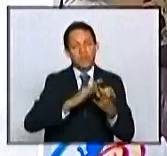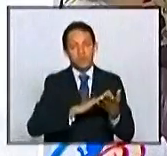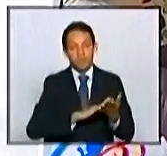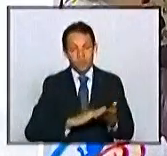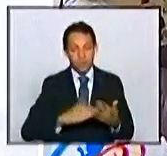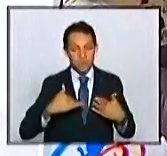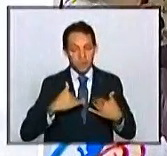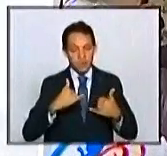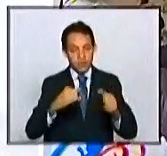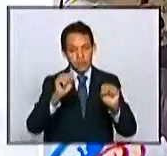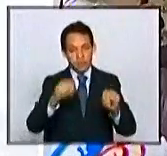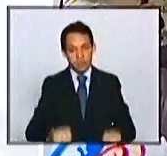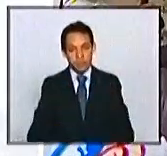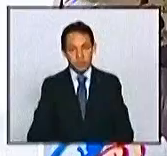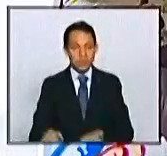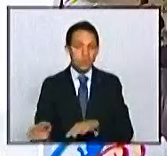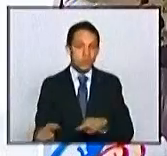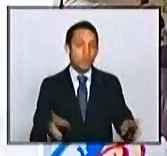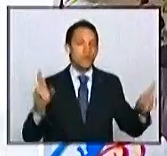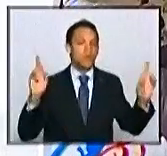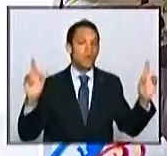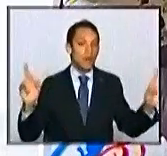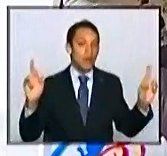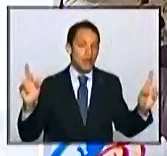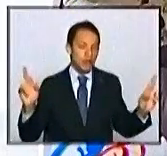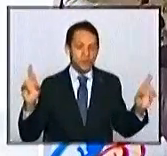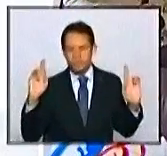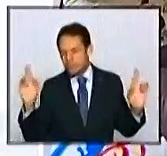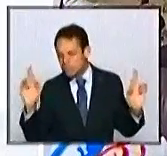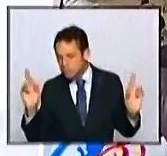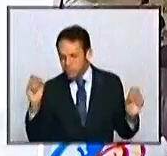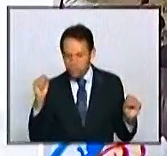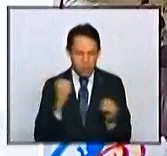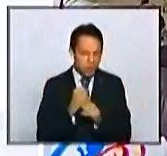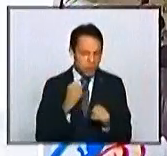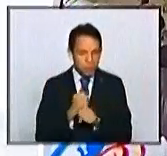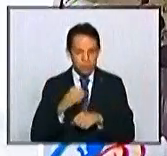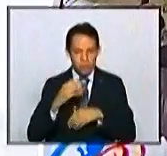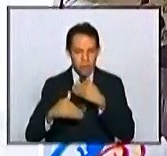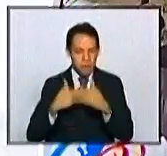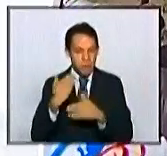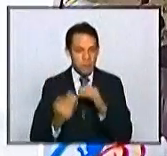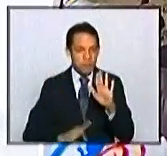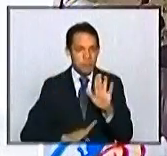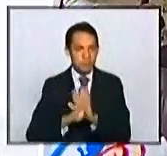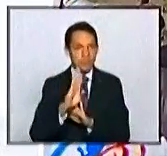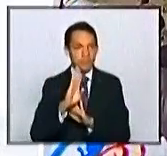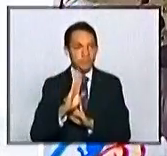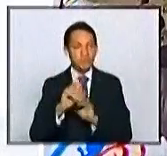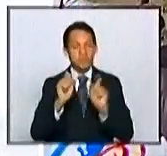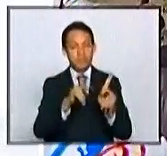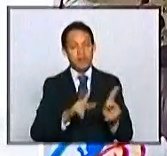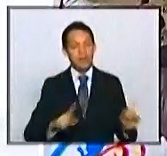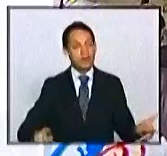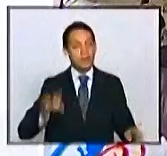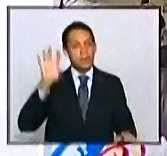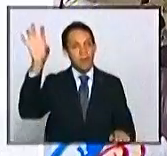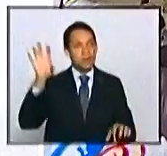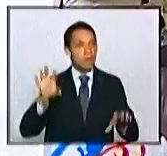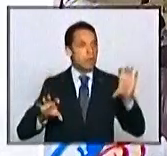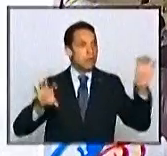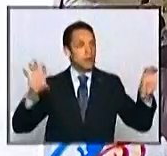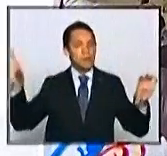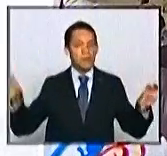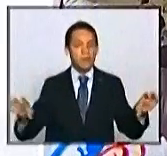feliz. Ojalá algún día lleguemos al proceso evolutivo. ¿Sabe que la gente dice países desarrollados